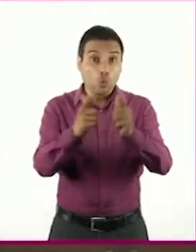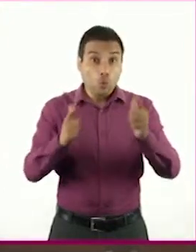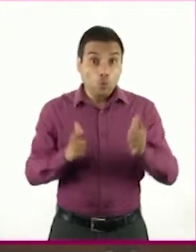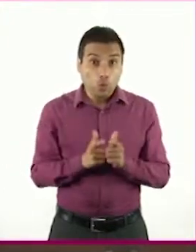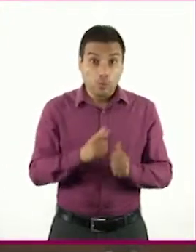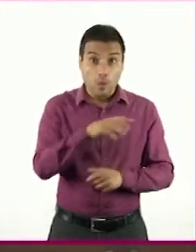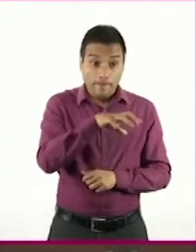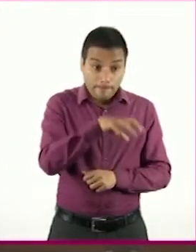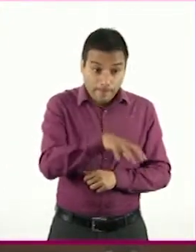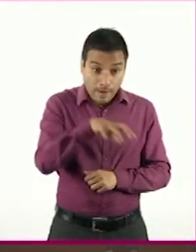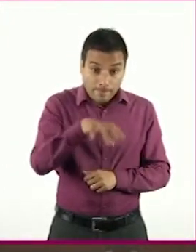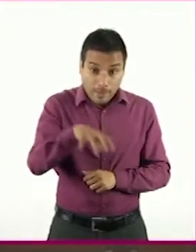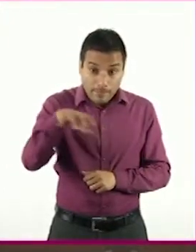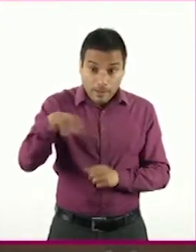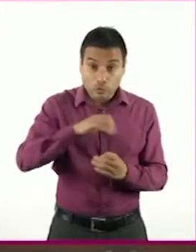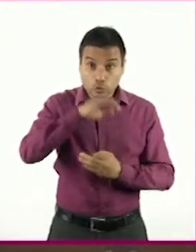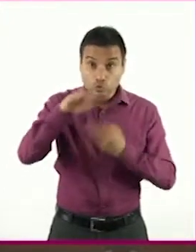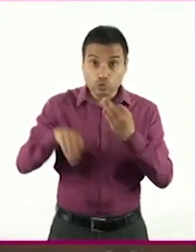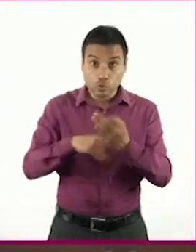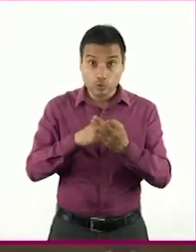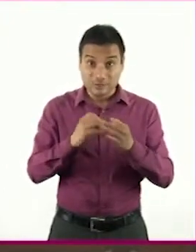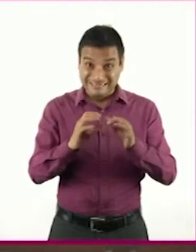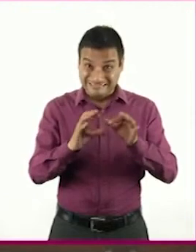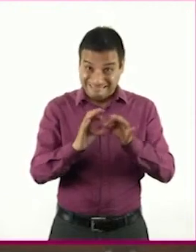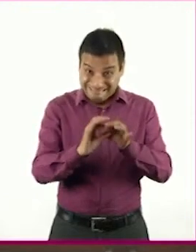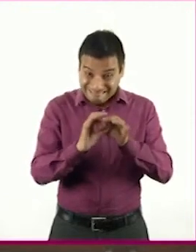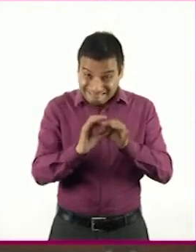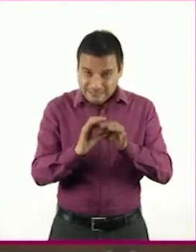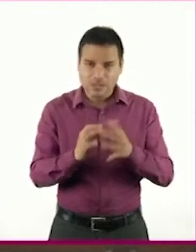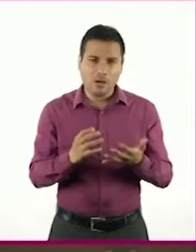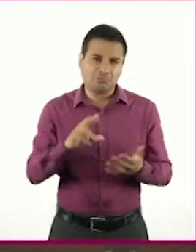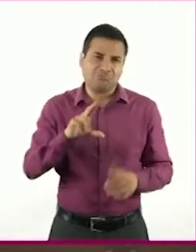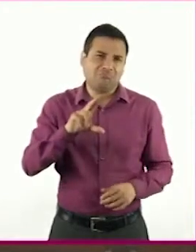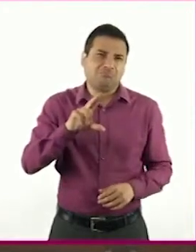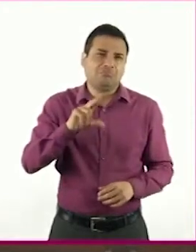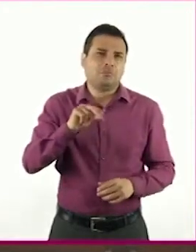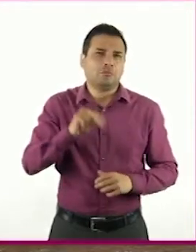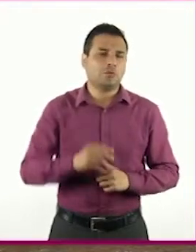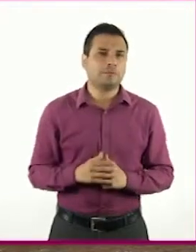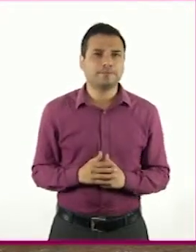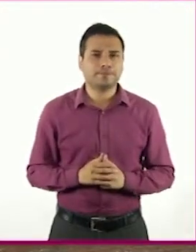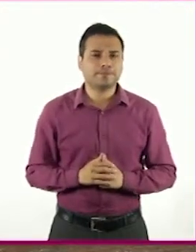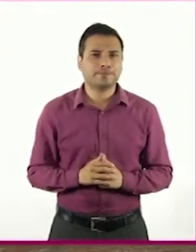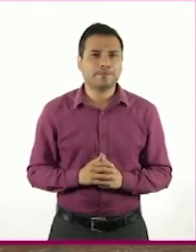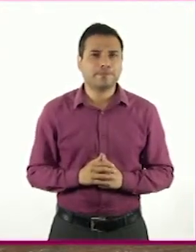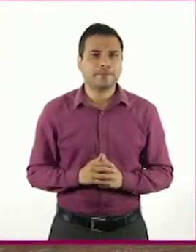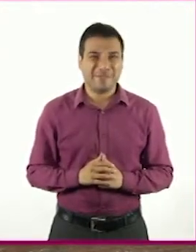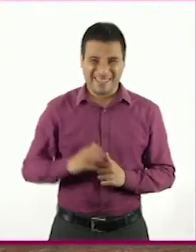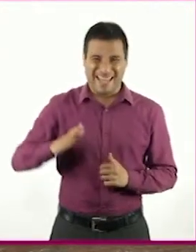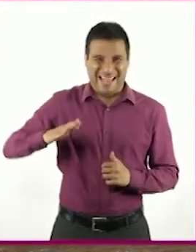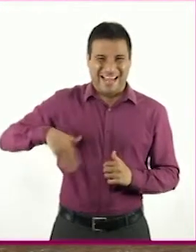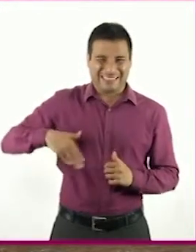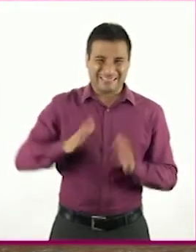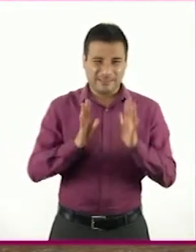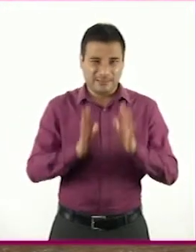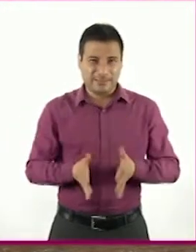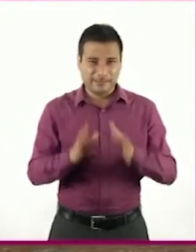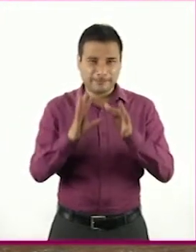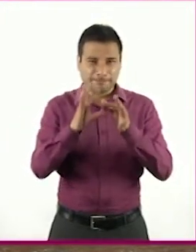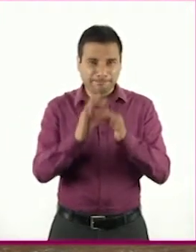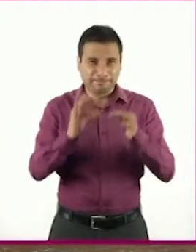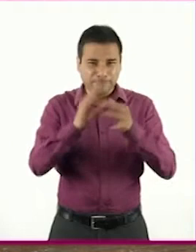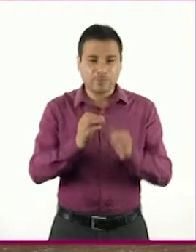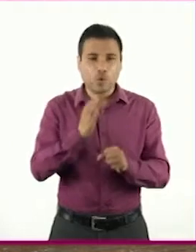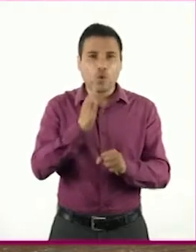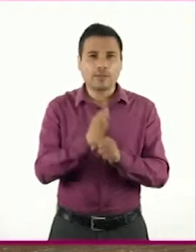culturales no necesariamente desarrollan vínculos o relaciones de intercambio. Como mencionamos al inicio,